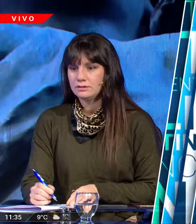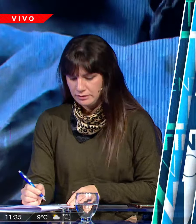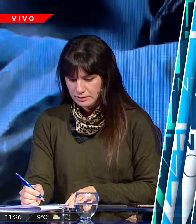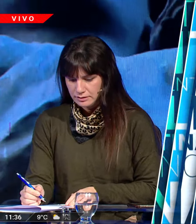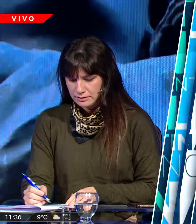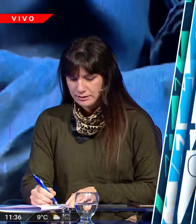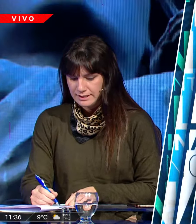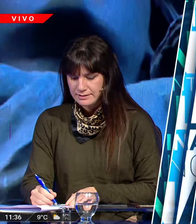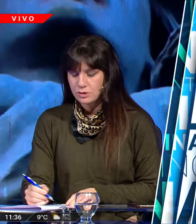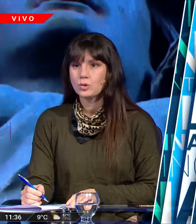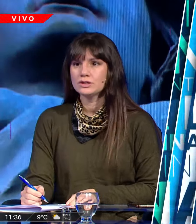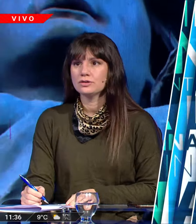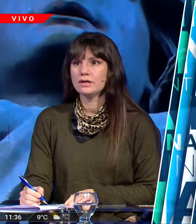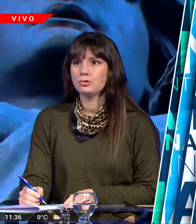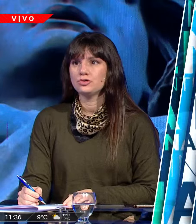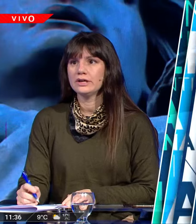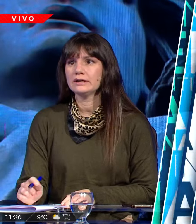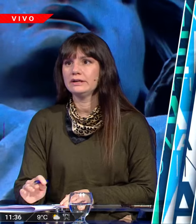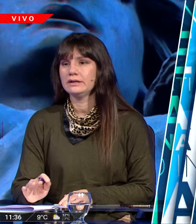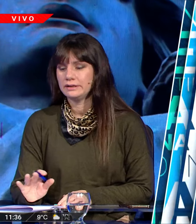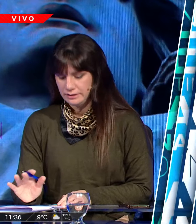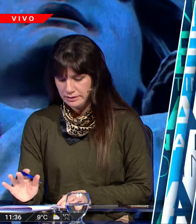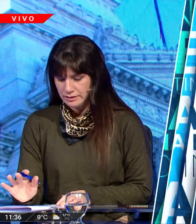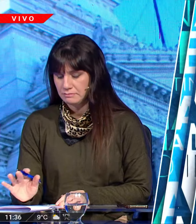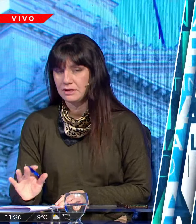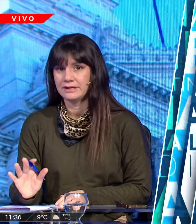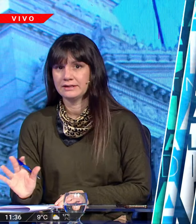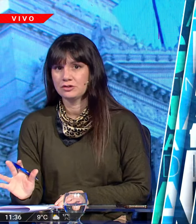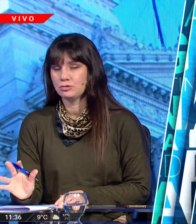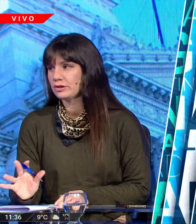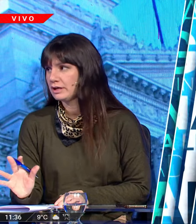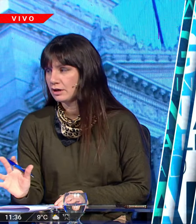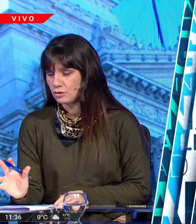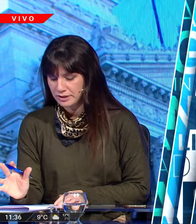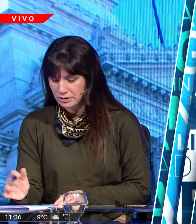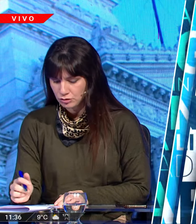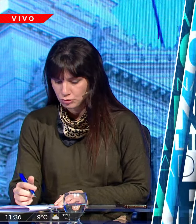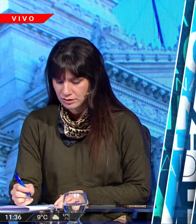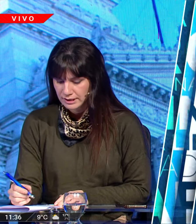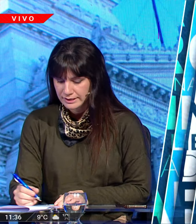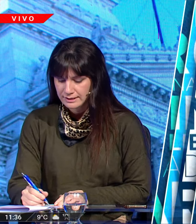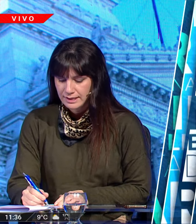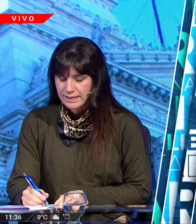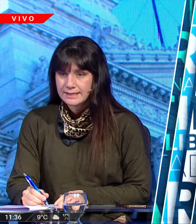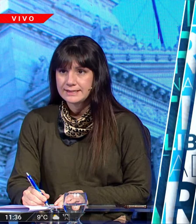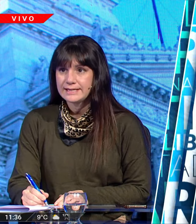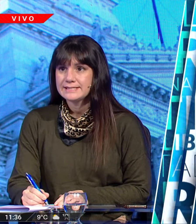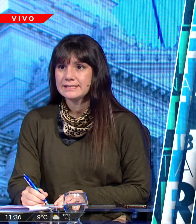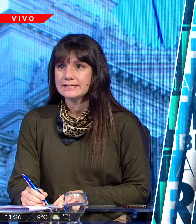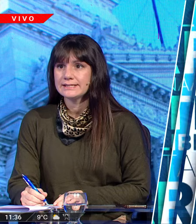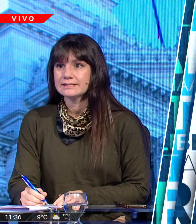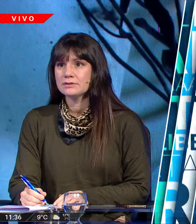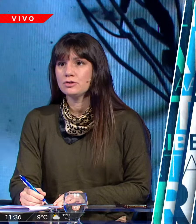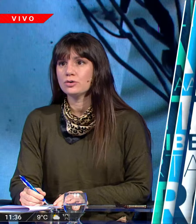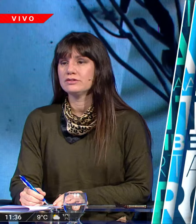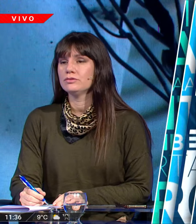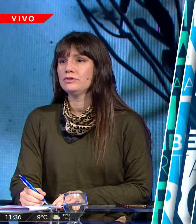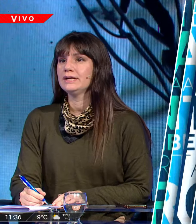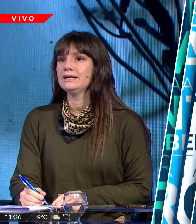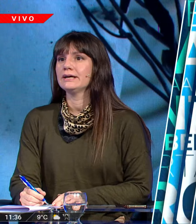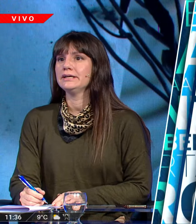PRO, 34 de la UCR, en este caso UCR acompañando en su totalidad, 13 de